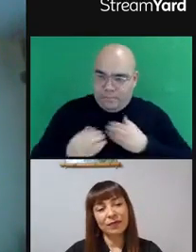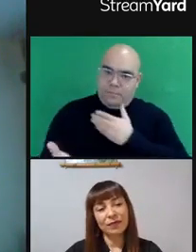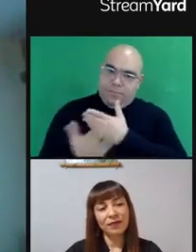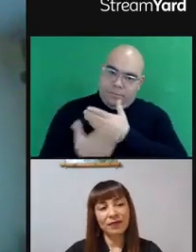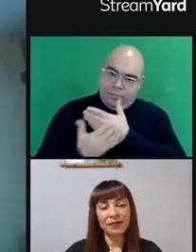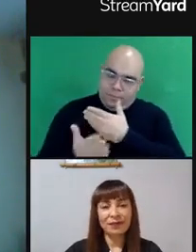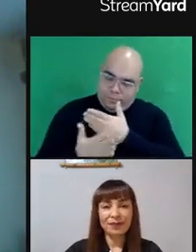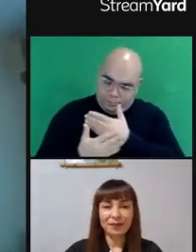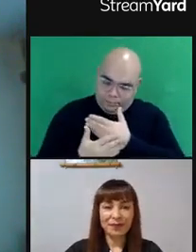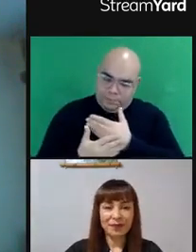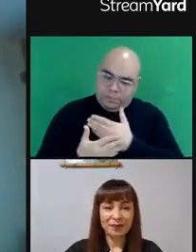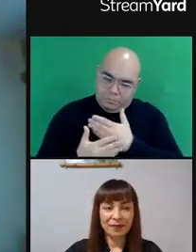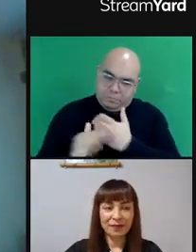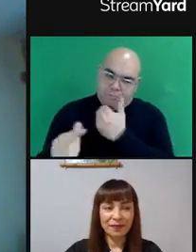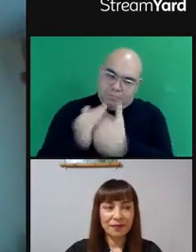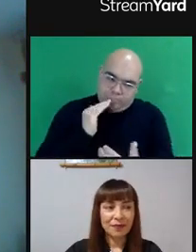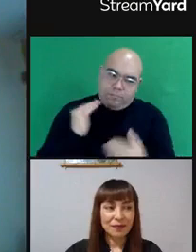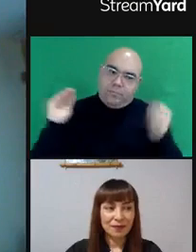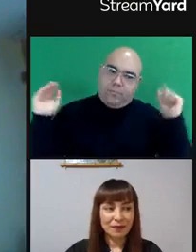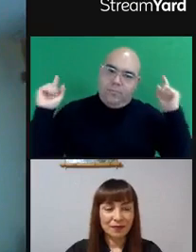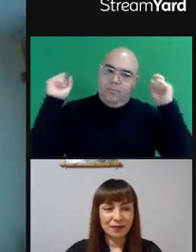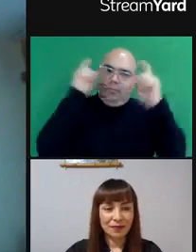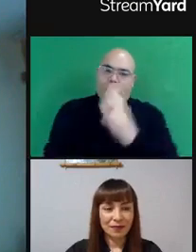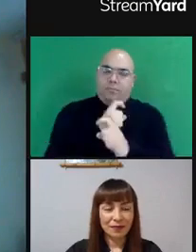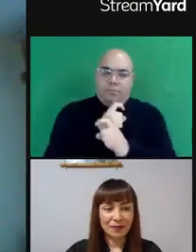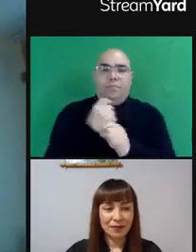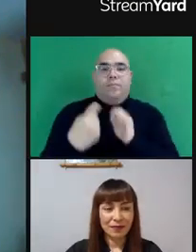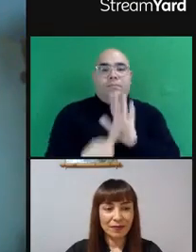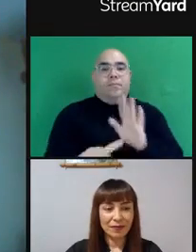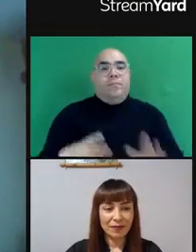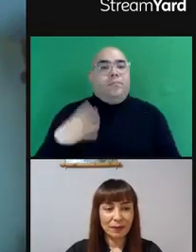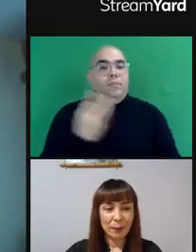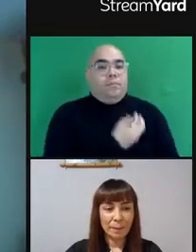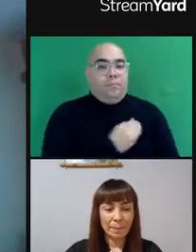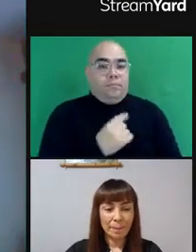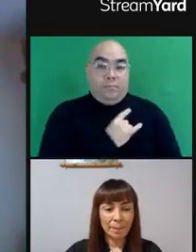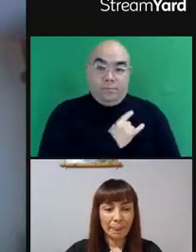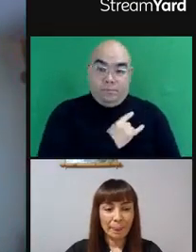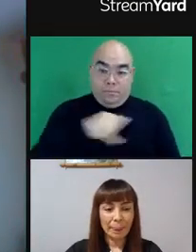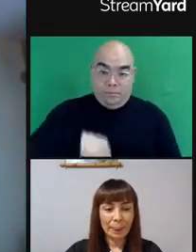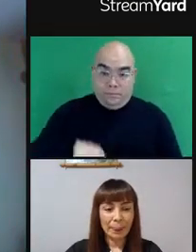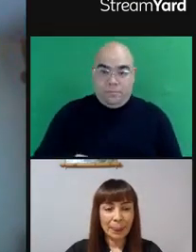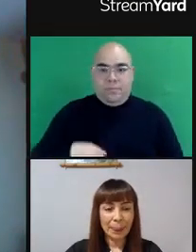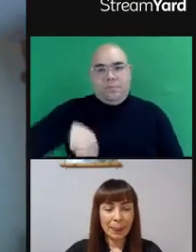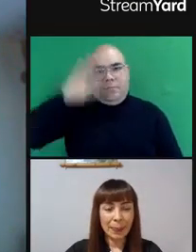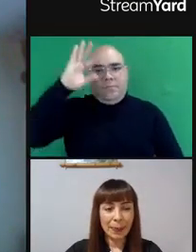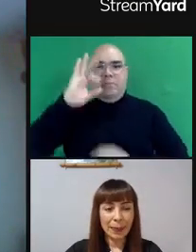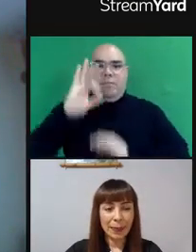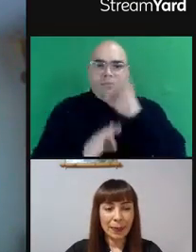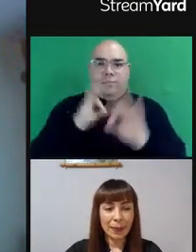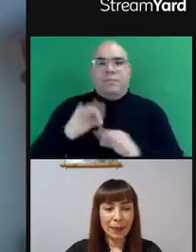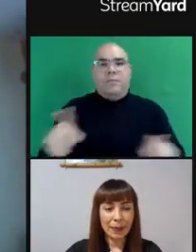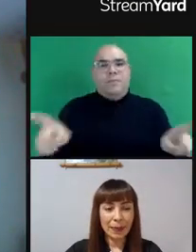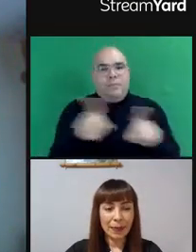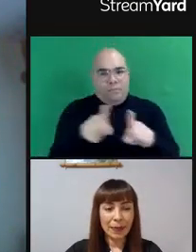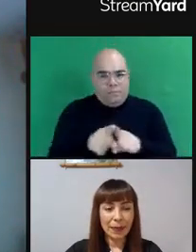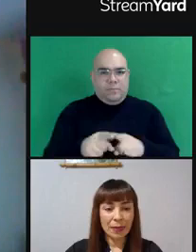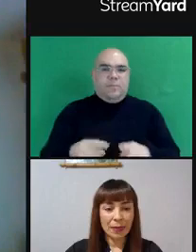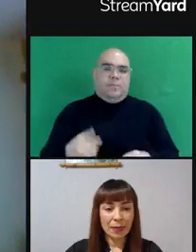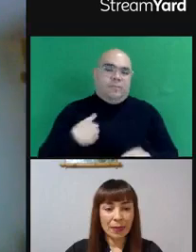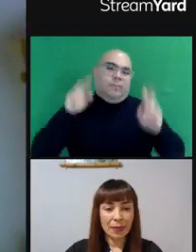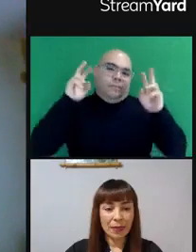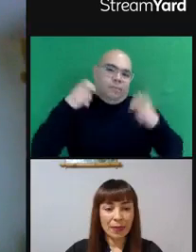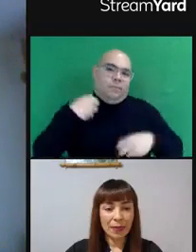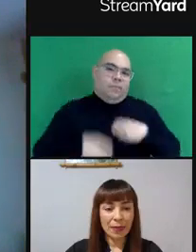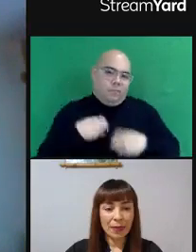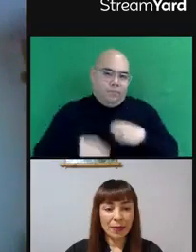muchísimo empezar a pensar el tema. Evidentemente para nosotros en el campo de la conservación, pues sí lo hemos visto como un problema,